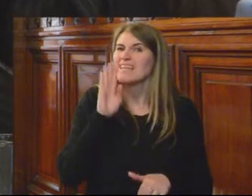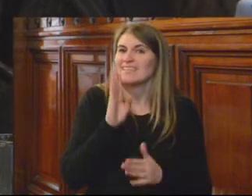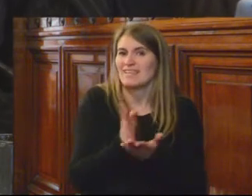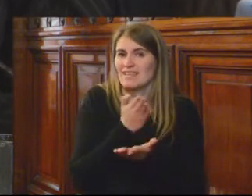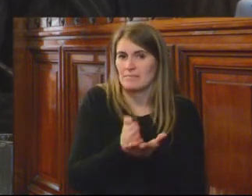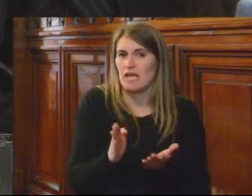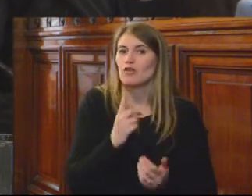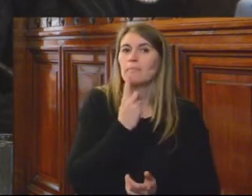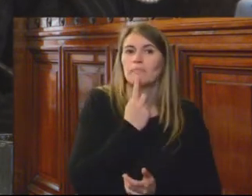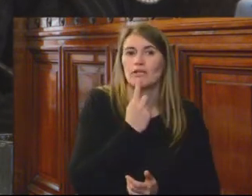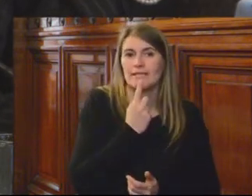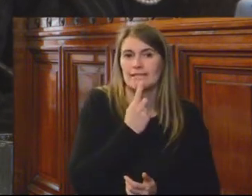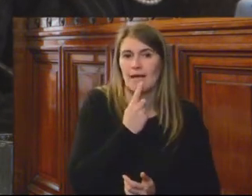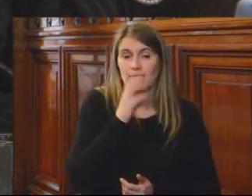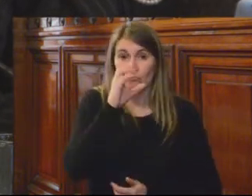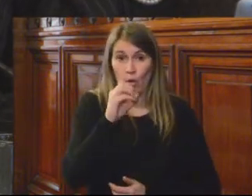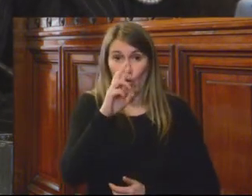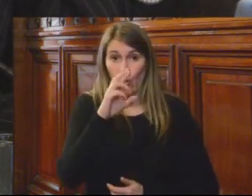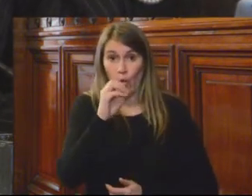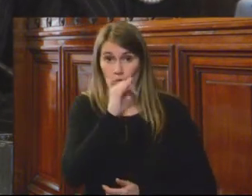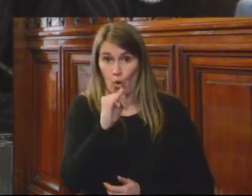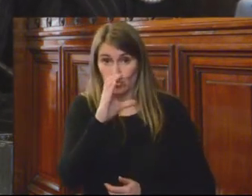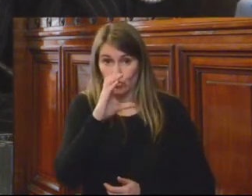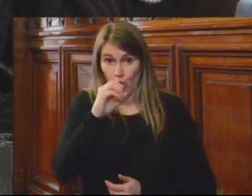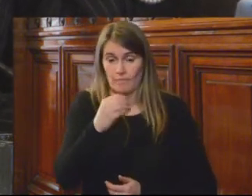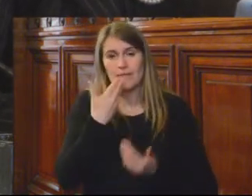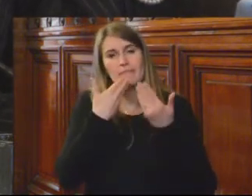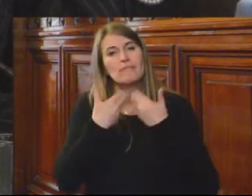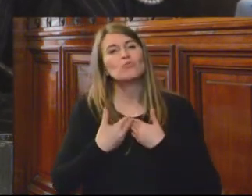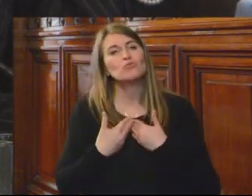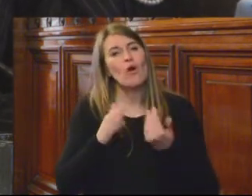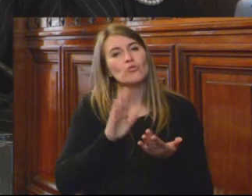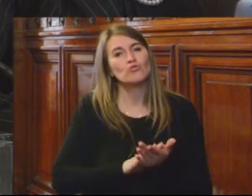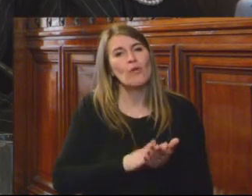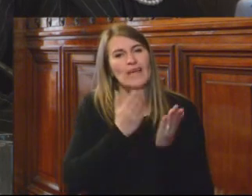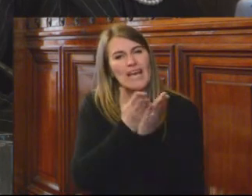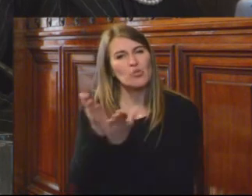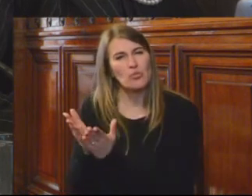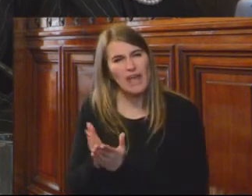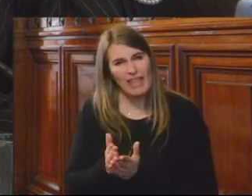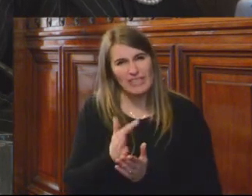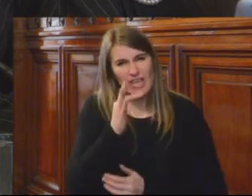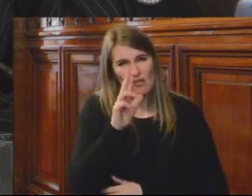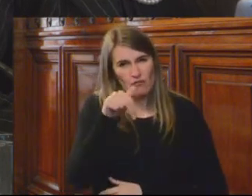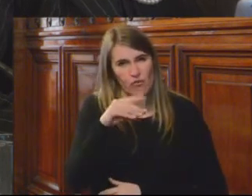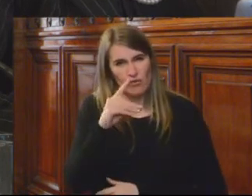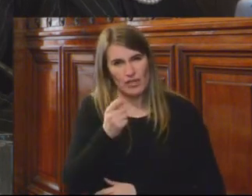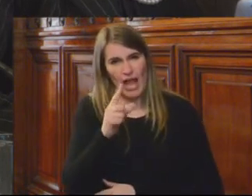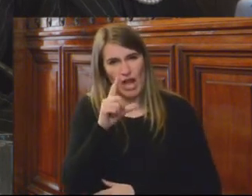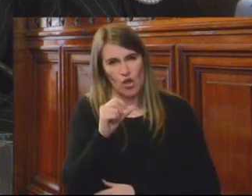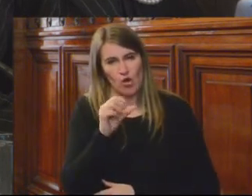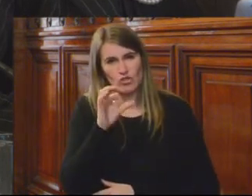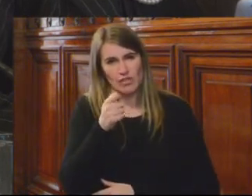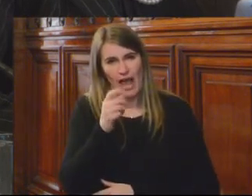El comisionado Orozco preguntaba por el caso de los estudiantes de Funda Lozada hoy, las famosas becas